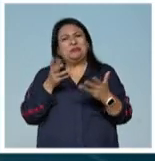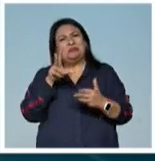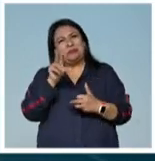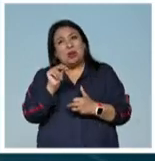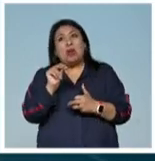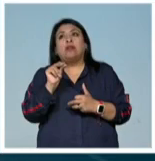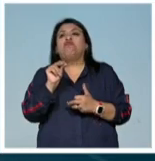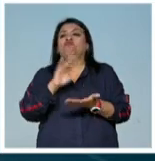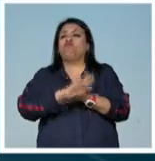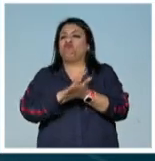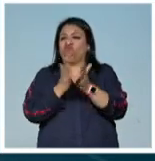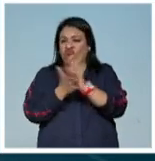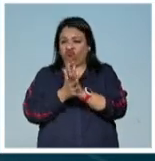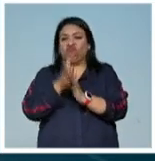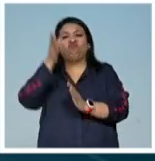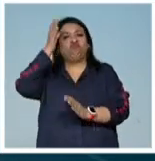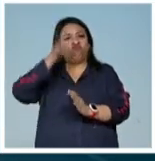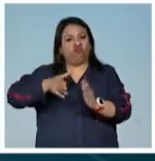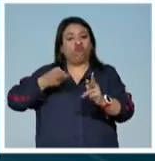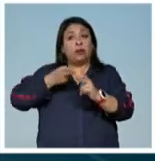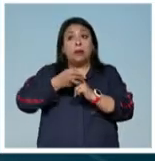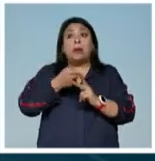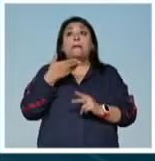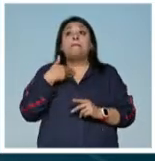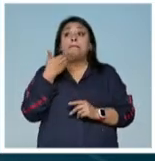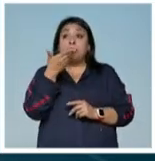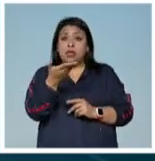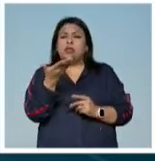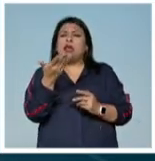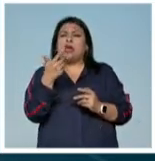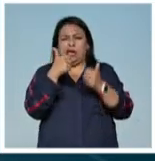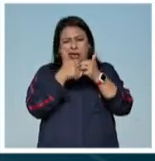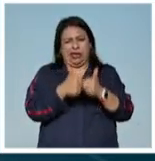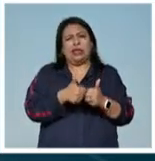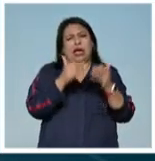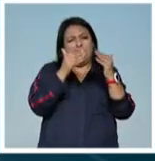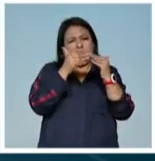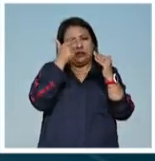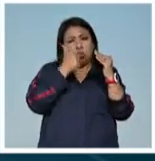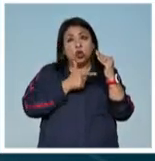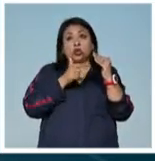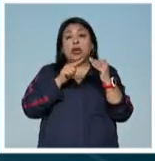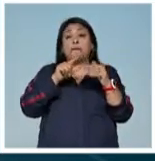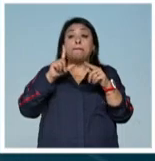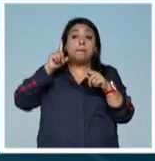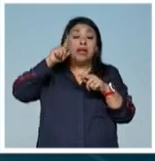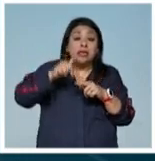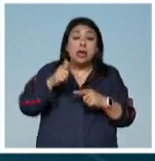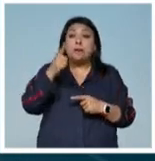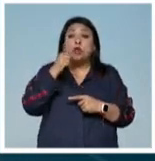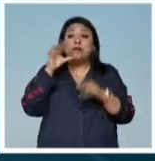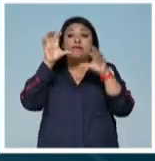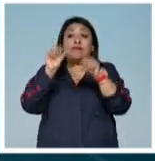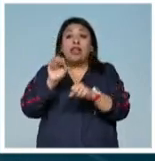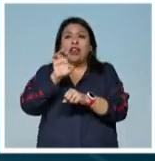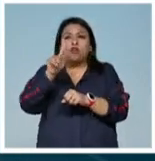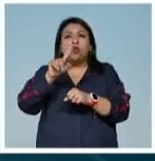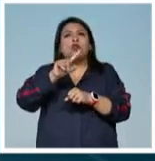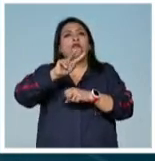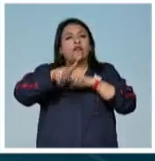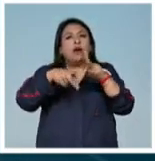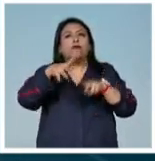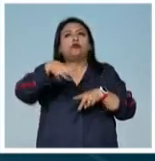que está implicado en un crimen. Le pide pasar la noche en su casa. La policía al día siguiente detiene a Evodio y van después en busca